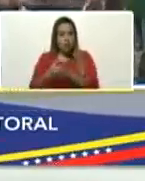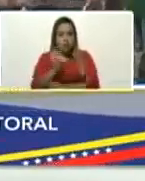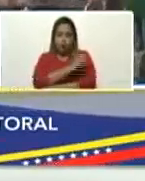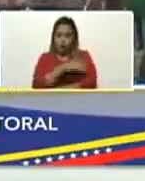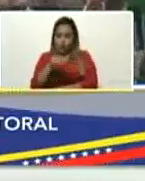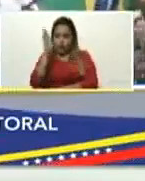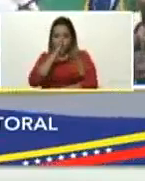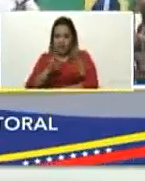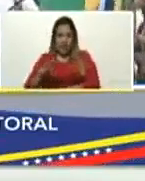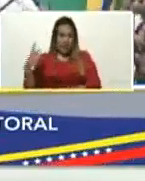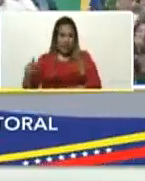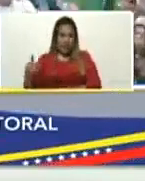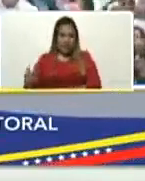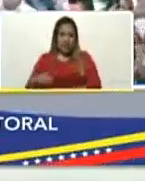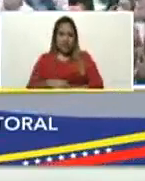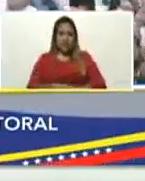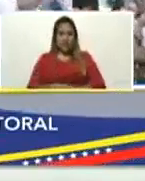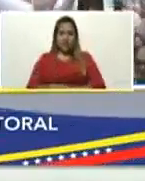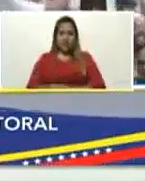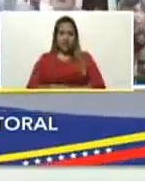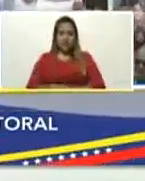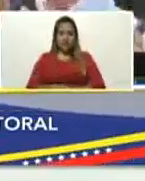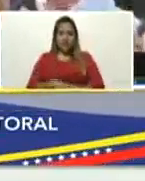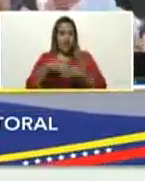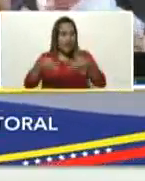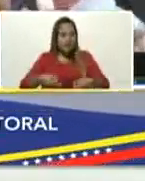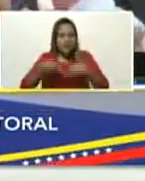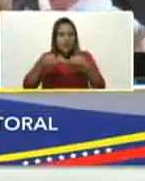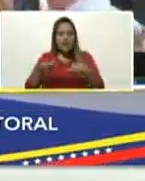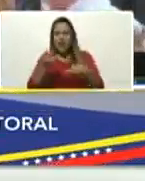el fascismo, bueno, siempre ha sido